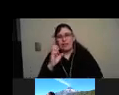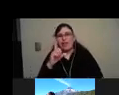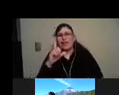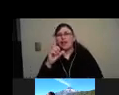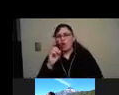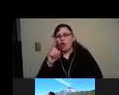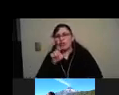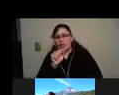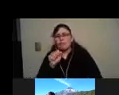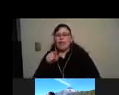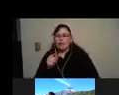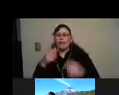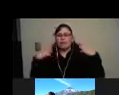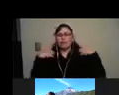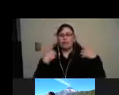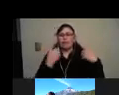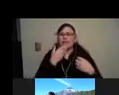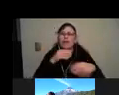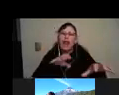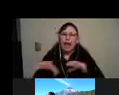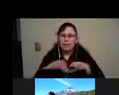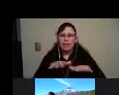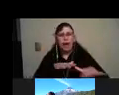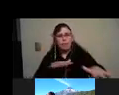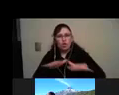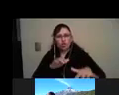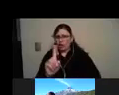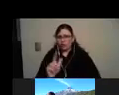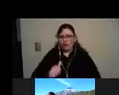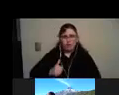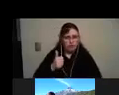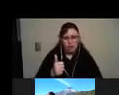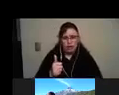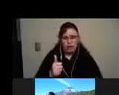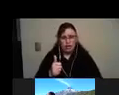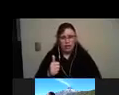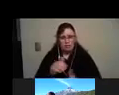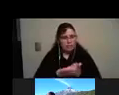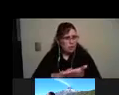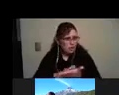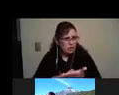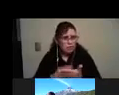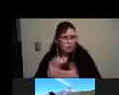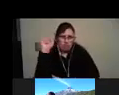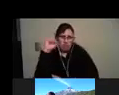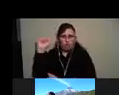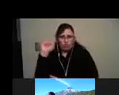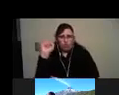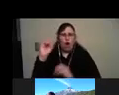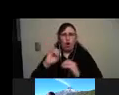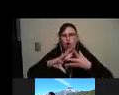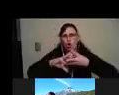Que es responsable también de la actividad motora involuntaria, como es la postura, el tono muscular